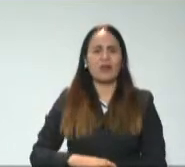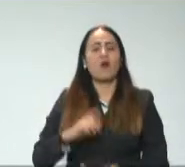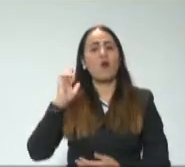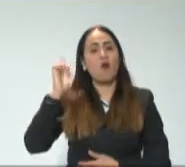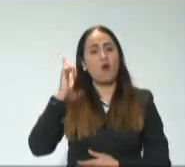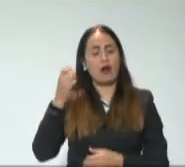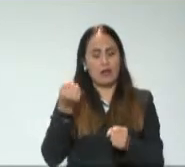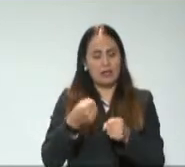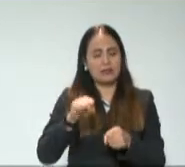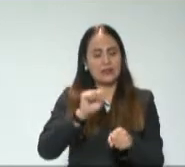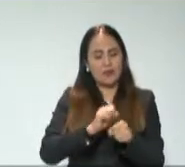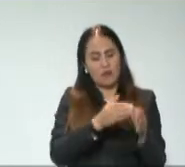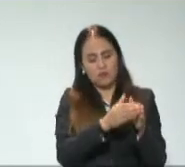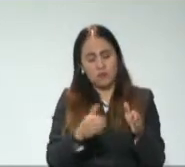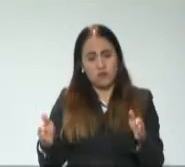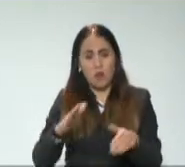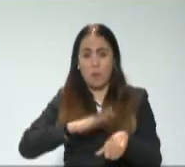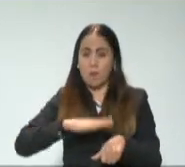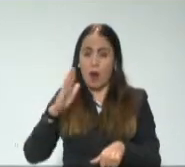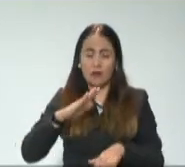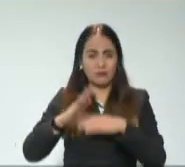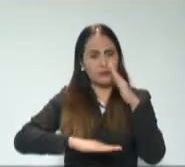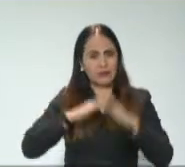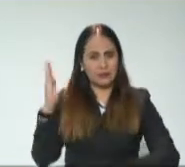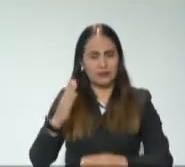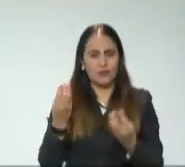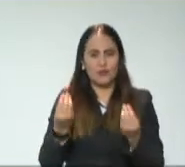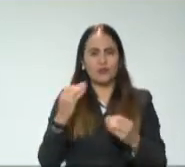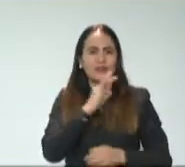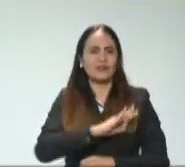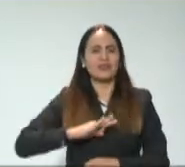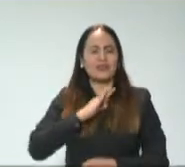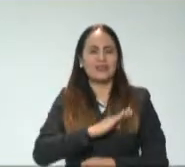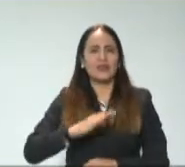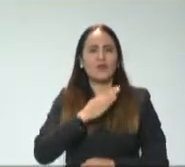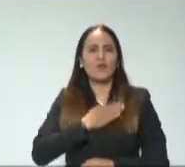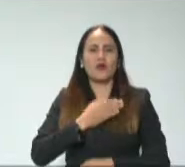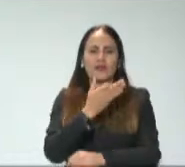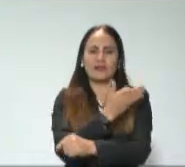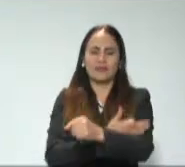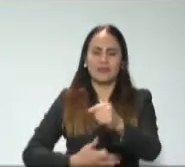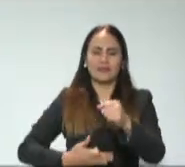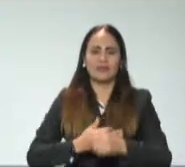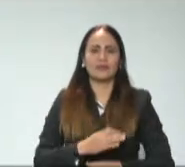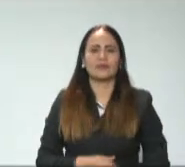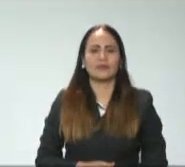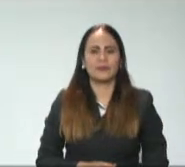una semana muy fructífera para todas y todos Muchas felicidades y buenas